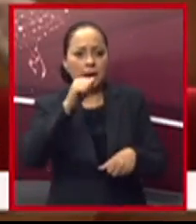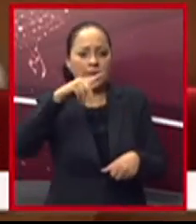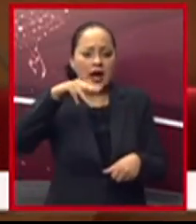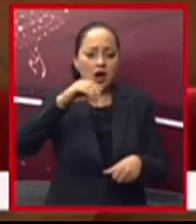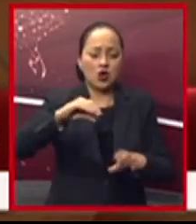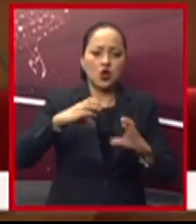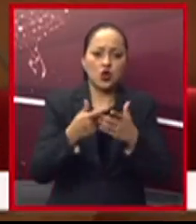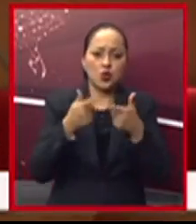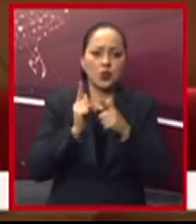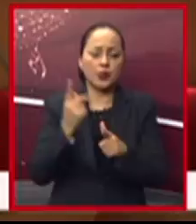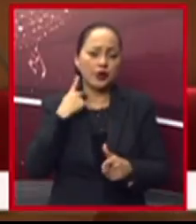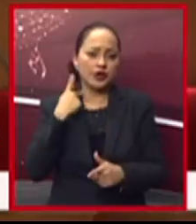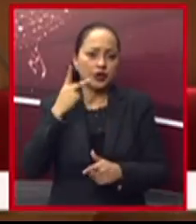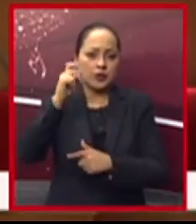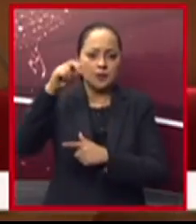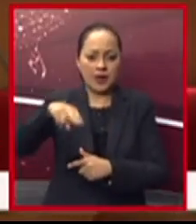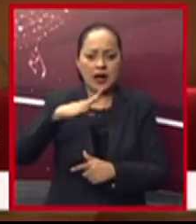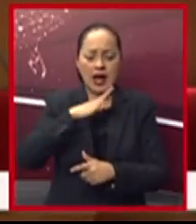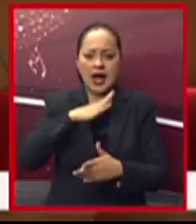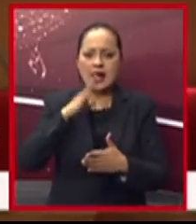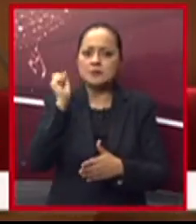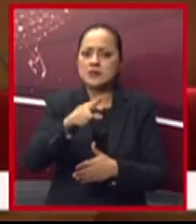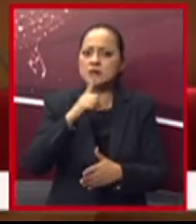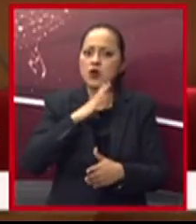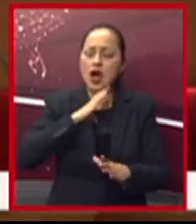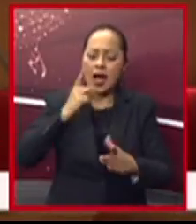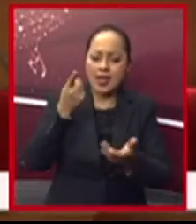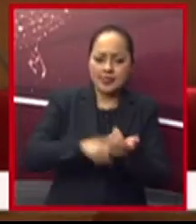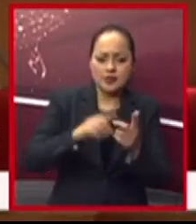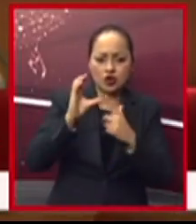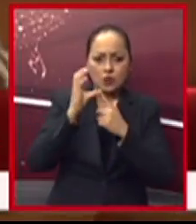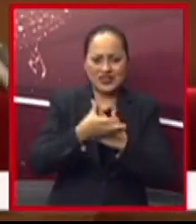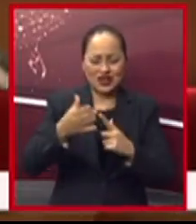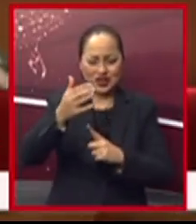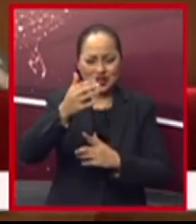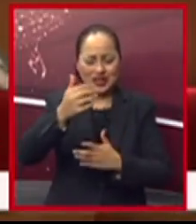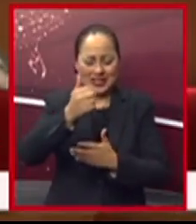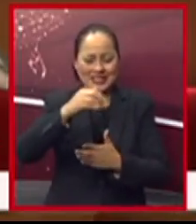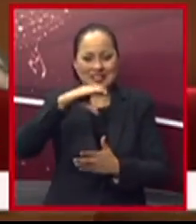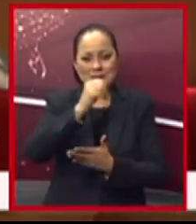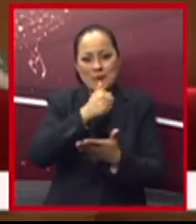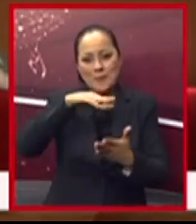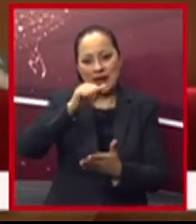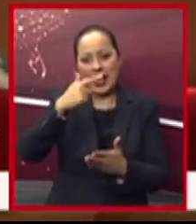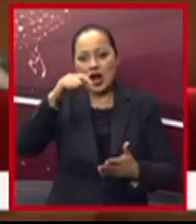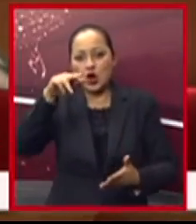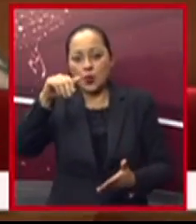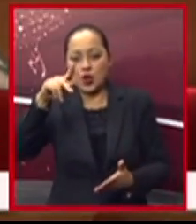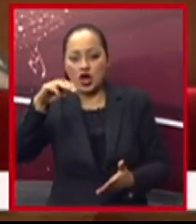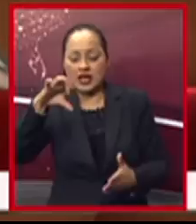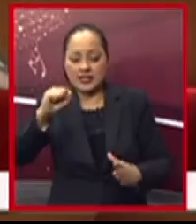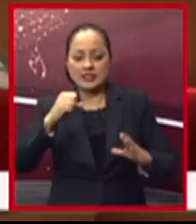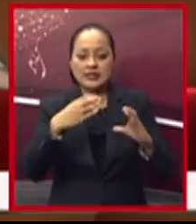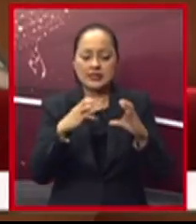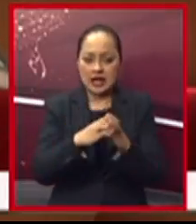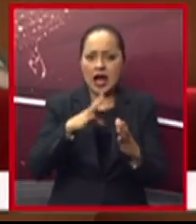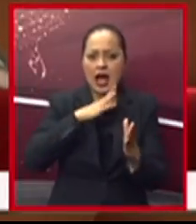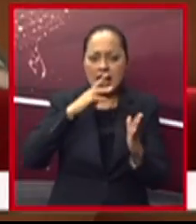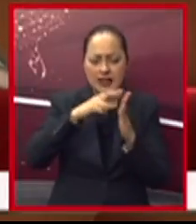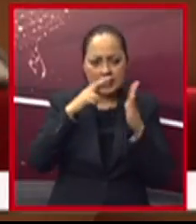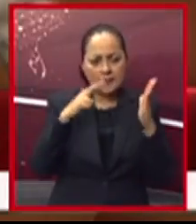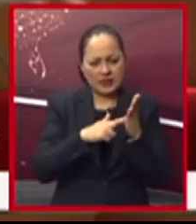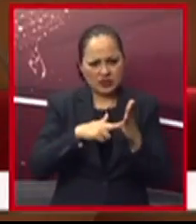de Acción Nacional, se dio marcha atrás en la comisión de la megalópolis a las normas estrictas que existían en materia